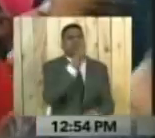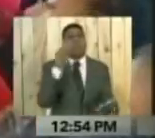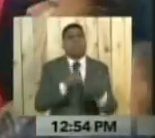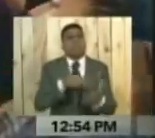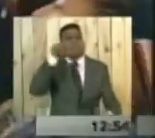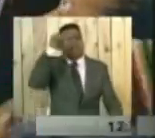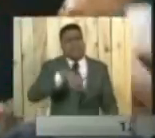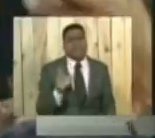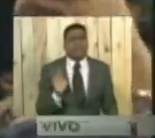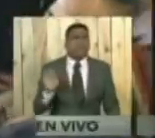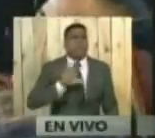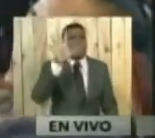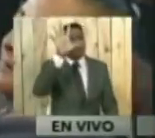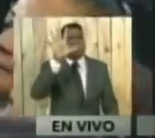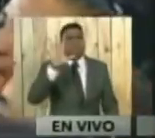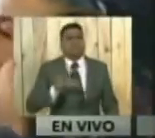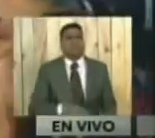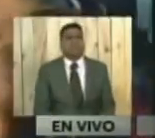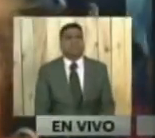esta patria.